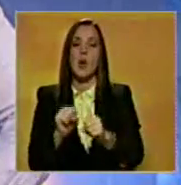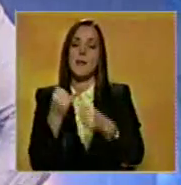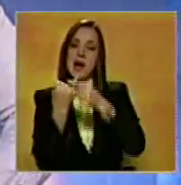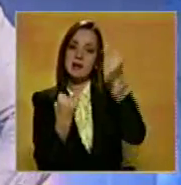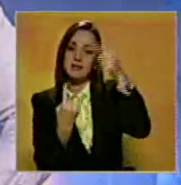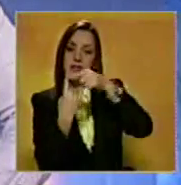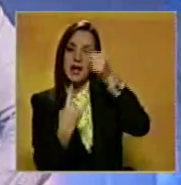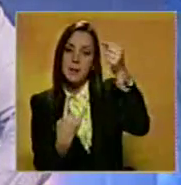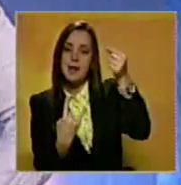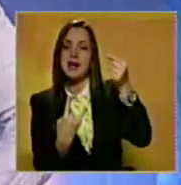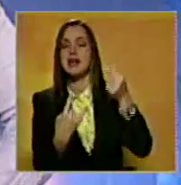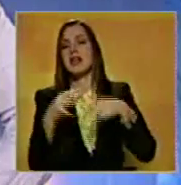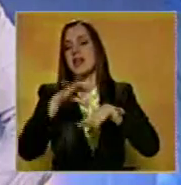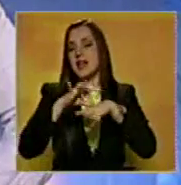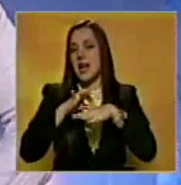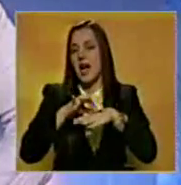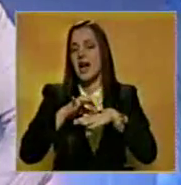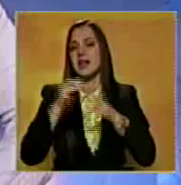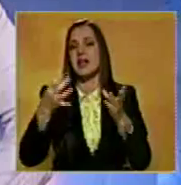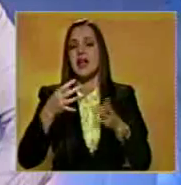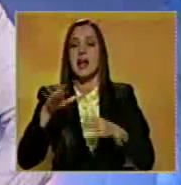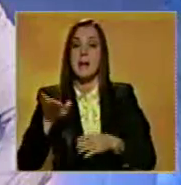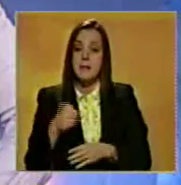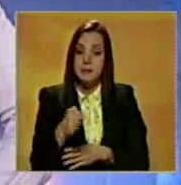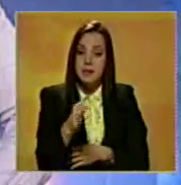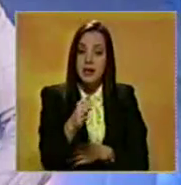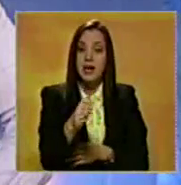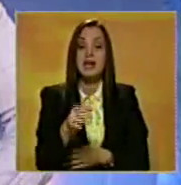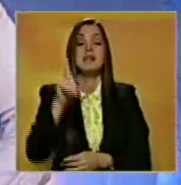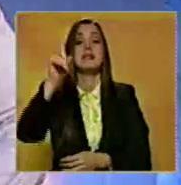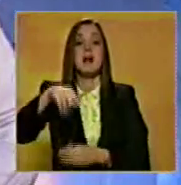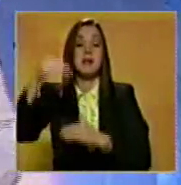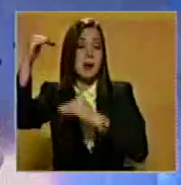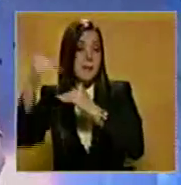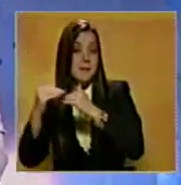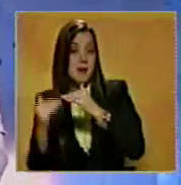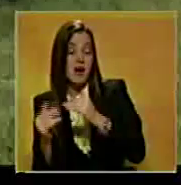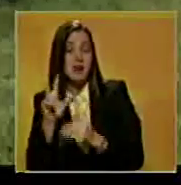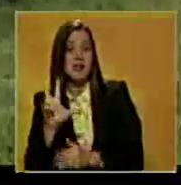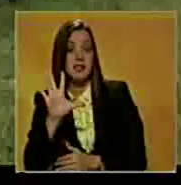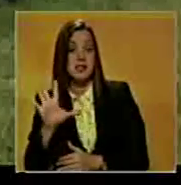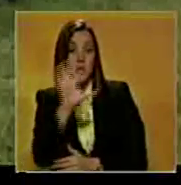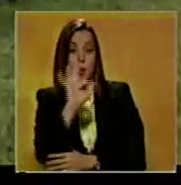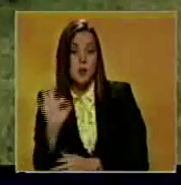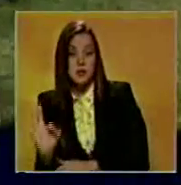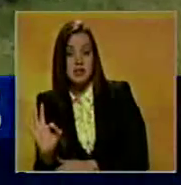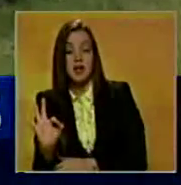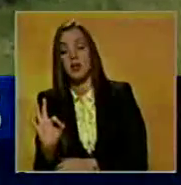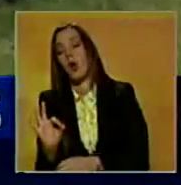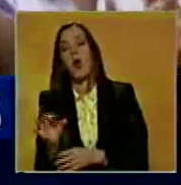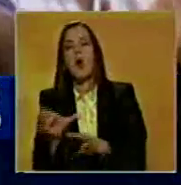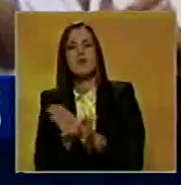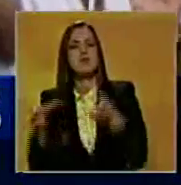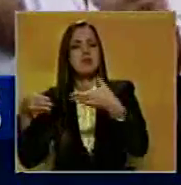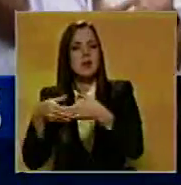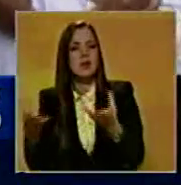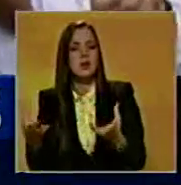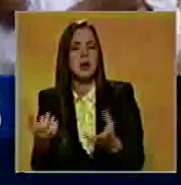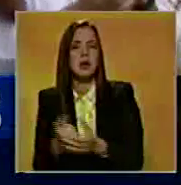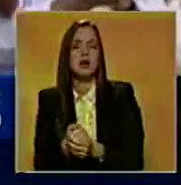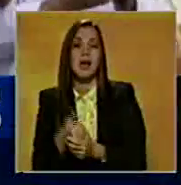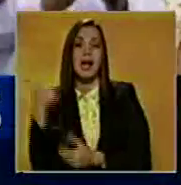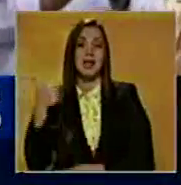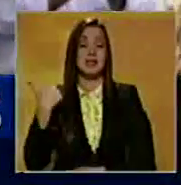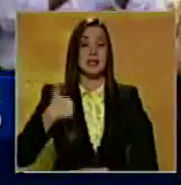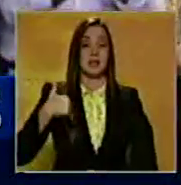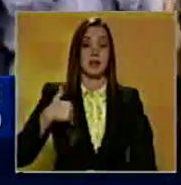pesca y una reducción de al menos 35 por ciento en la soya en un acto que encabezó en la localidad bonarense de